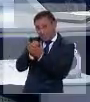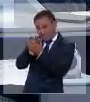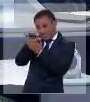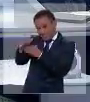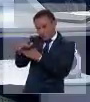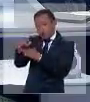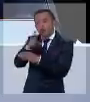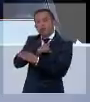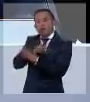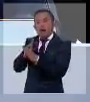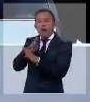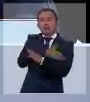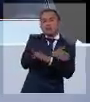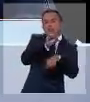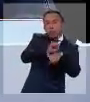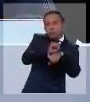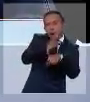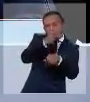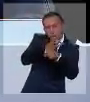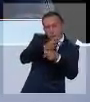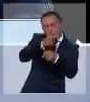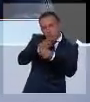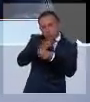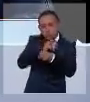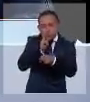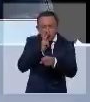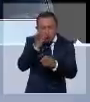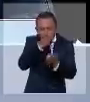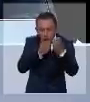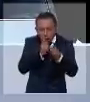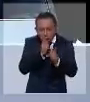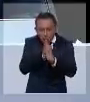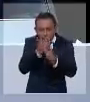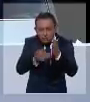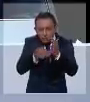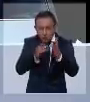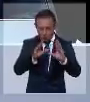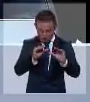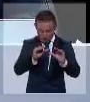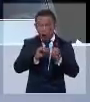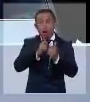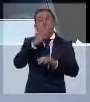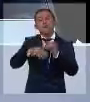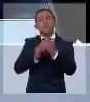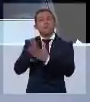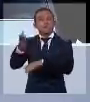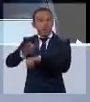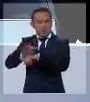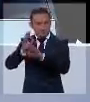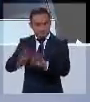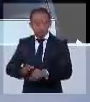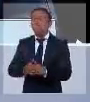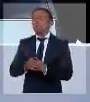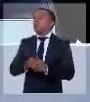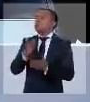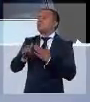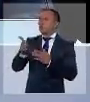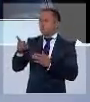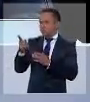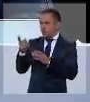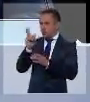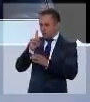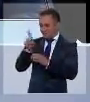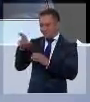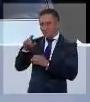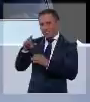pregunta sobre el tema de universidades, que aparece mucho en la conversación de redes sociales. Dice, ¿qué va a hacer usted para desarrollar el espíritu